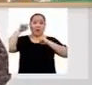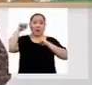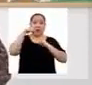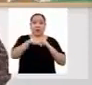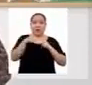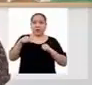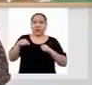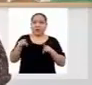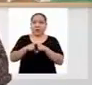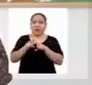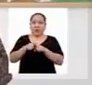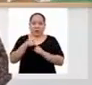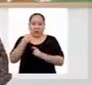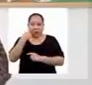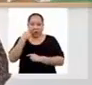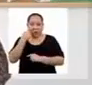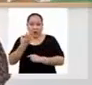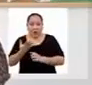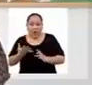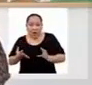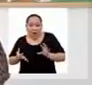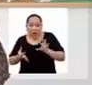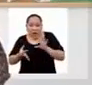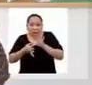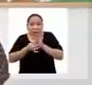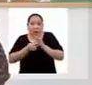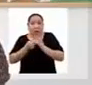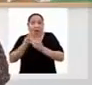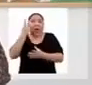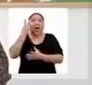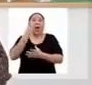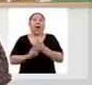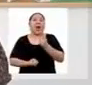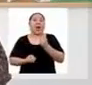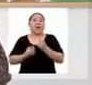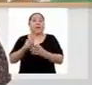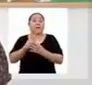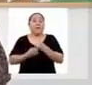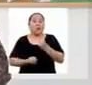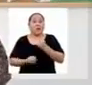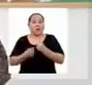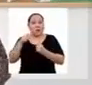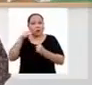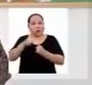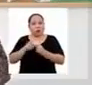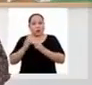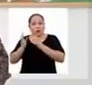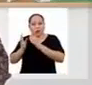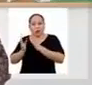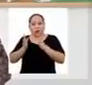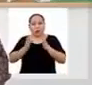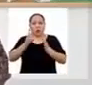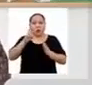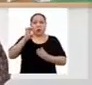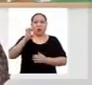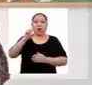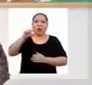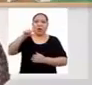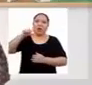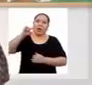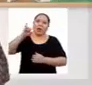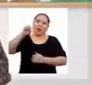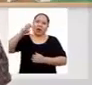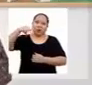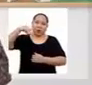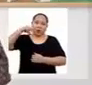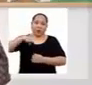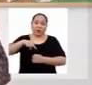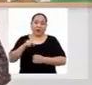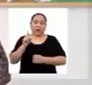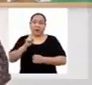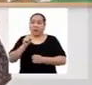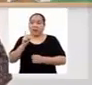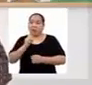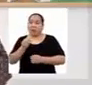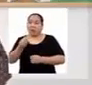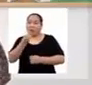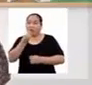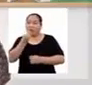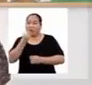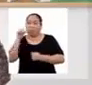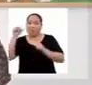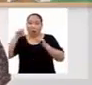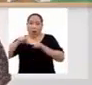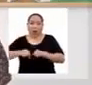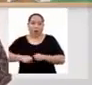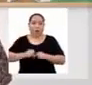deben conocerse. La combinación de ambos factores constituye un régimen. Si hay alguna deficiencia en la alimentación o